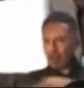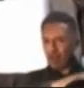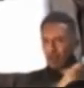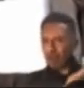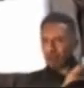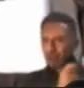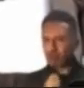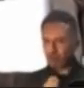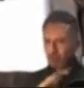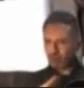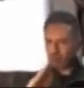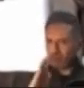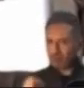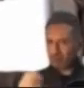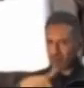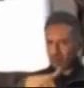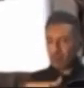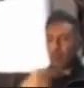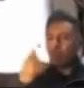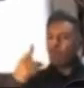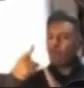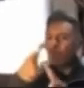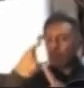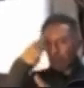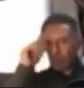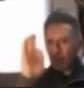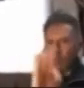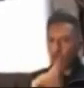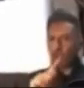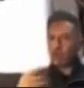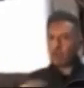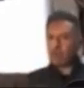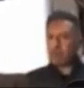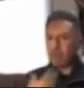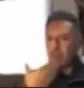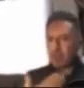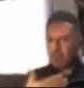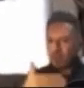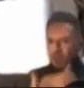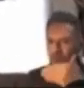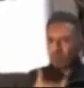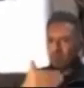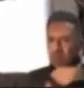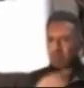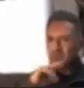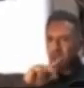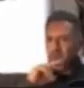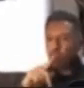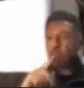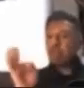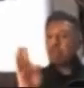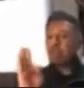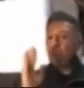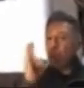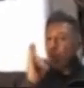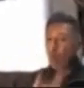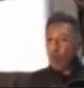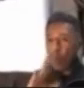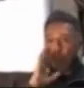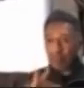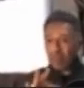sobre todo por el bien y prosperidad y si no lo hiciere Así que la nación y el estado